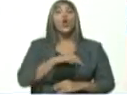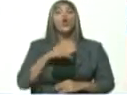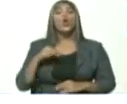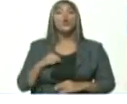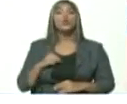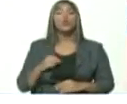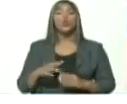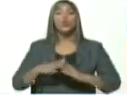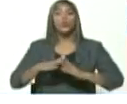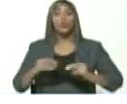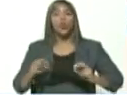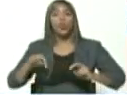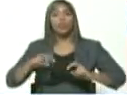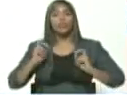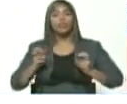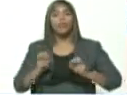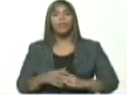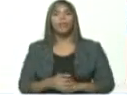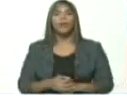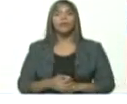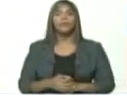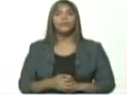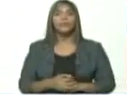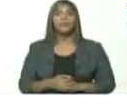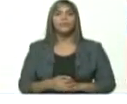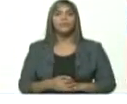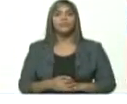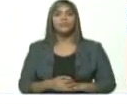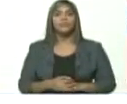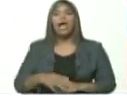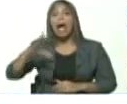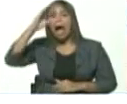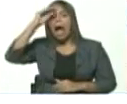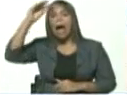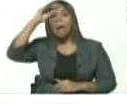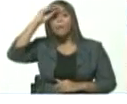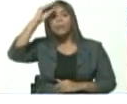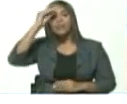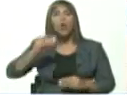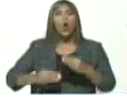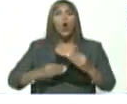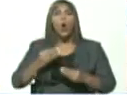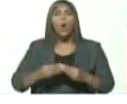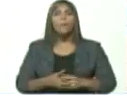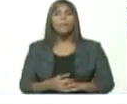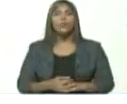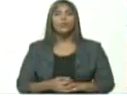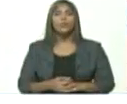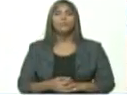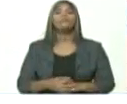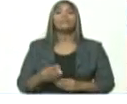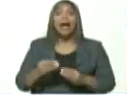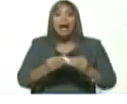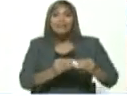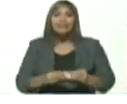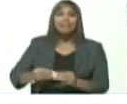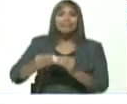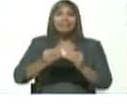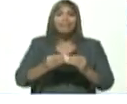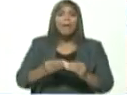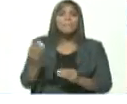todos estos avatares aprendimos a hacer más con menos.